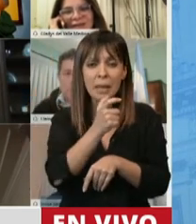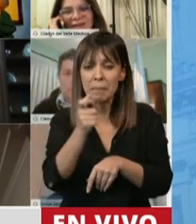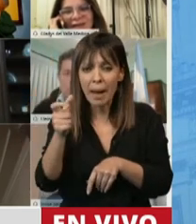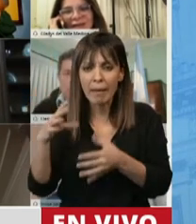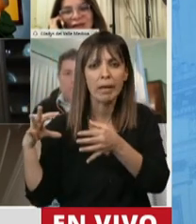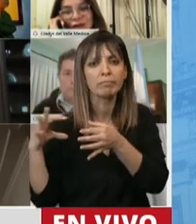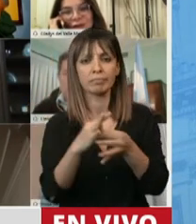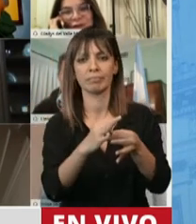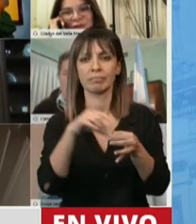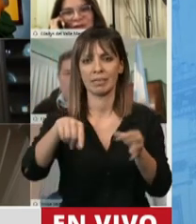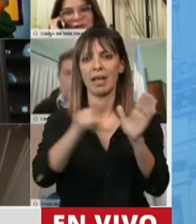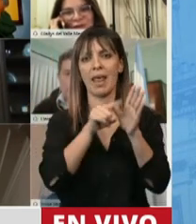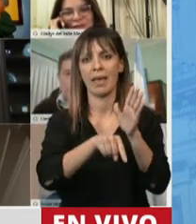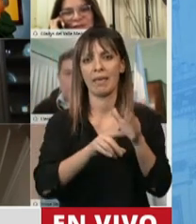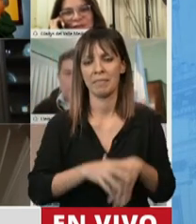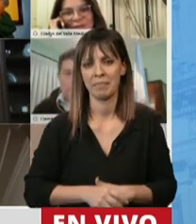parece que